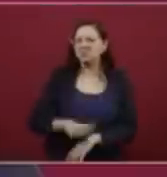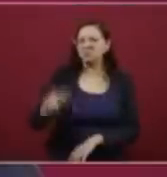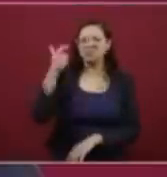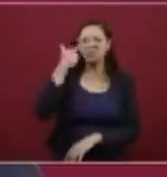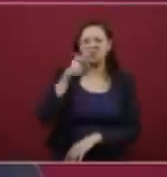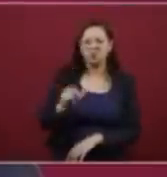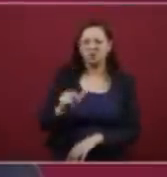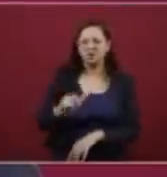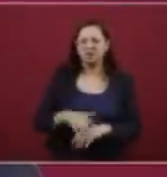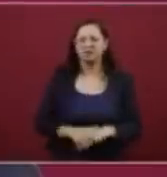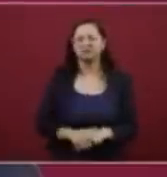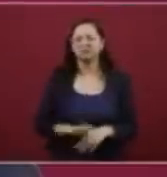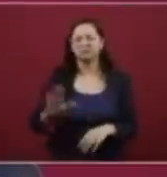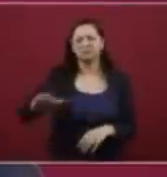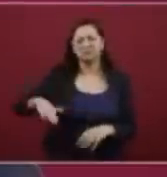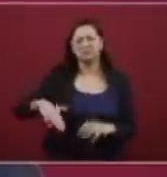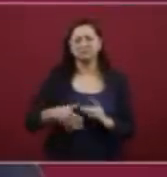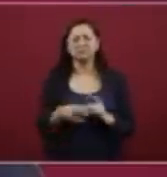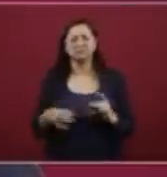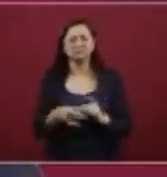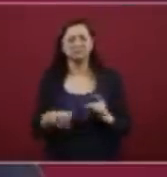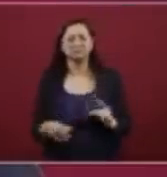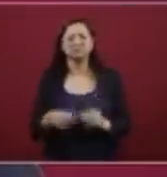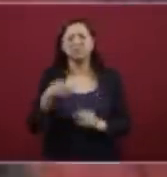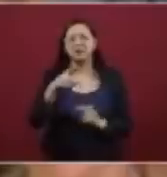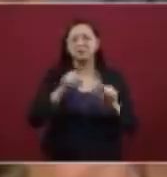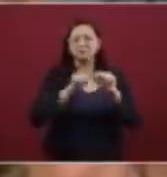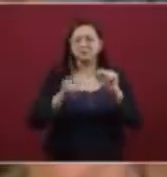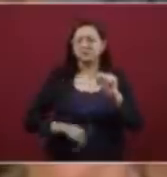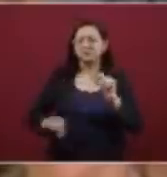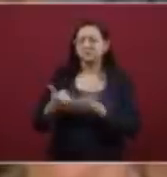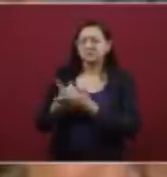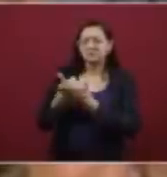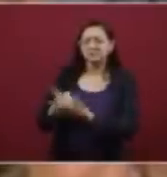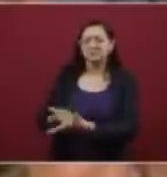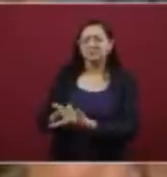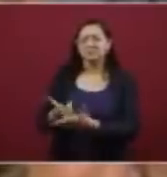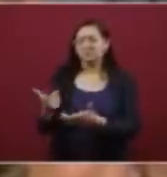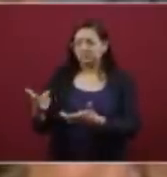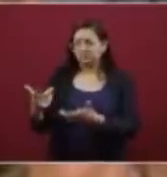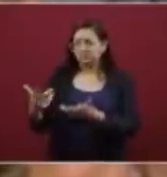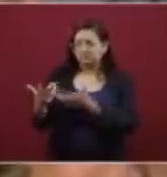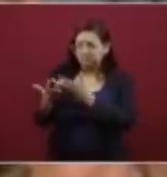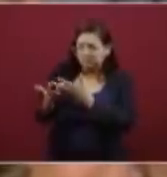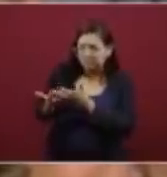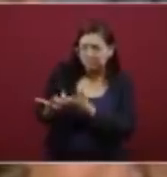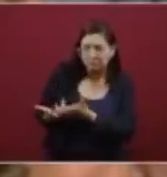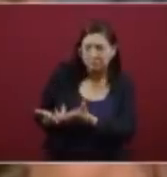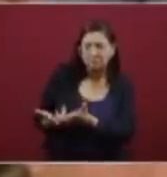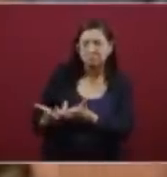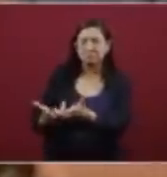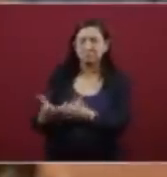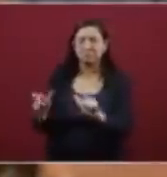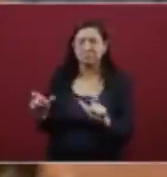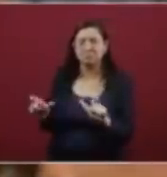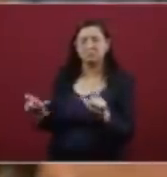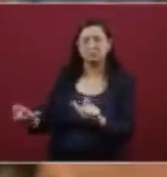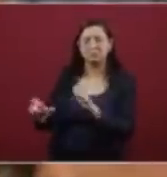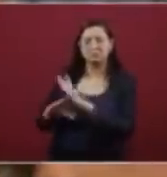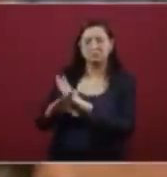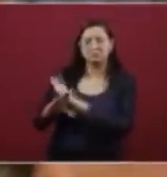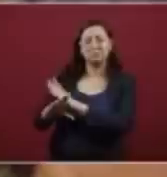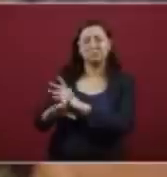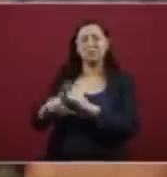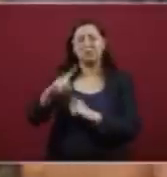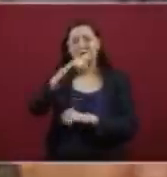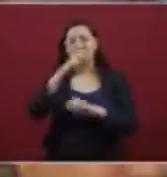decía usted hace unos minutos que México va a ayudar. ¿Cómo va a ayudar con la caravana? ¿Van a buscar frenarla, que se quede en Estados